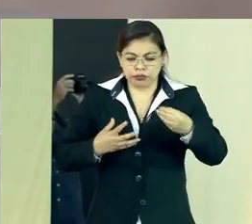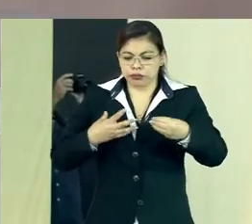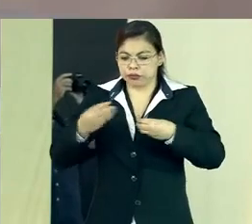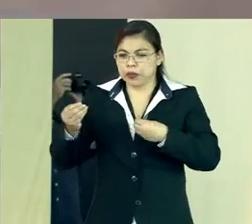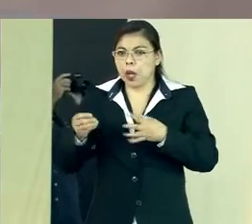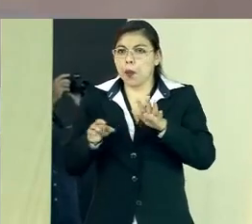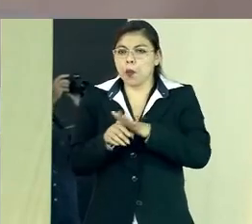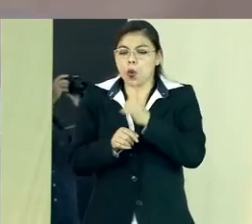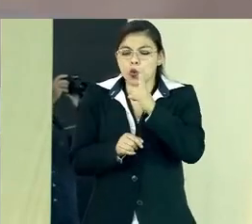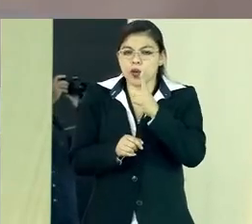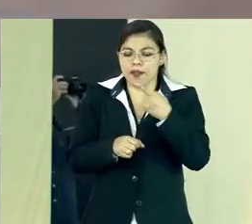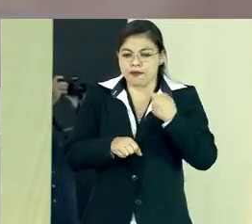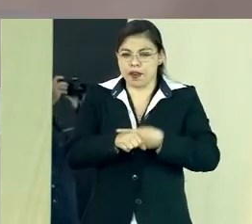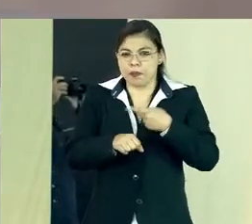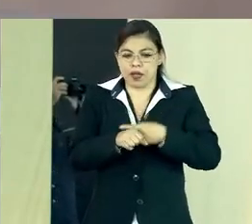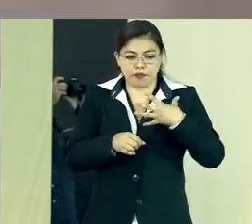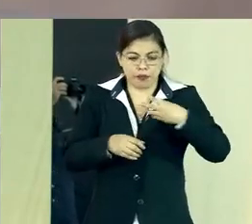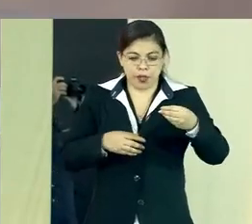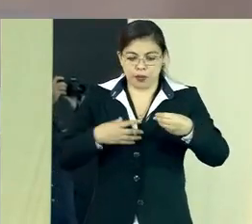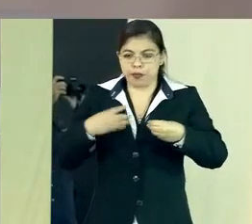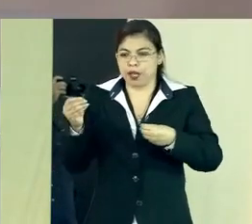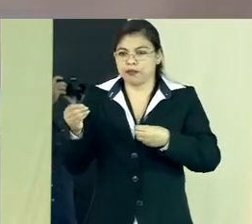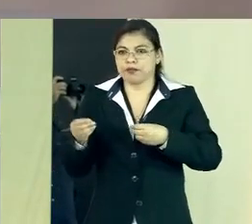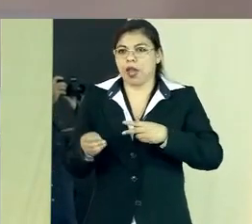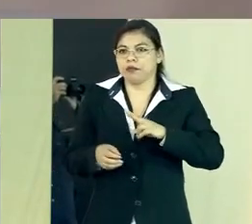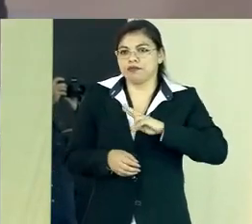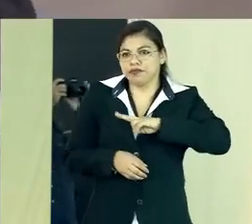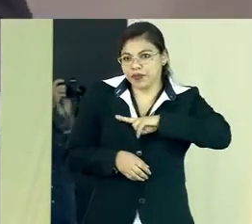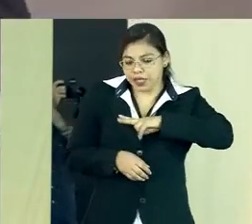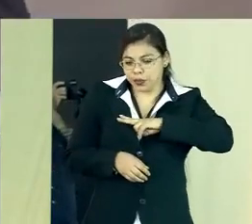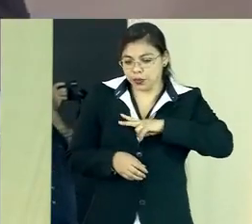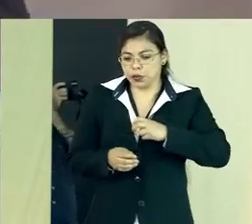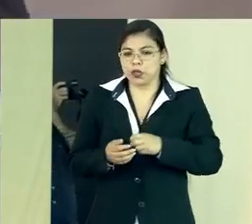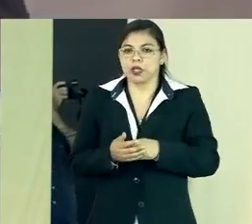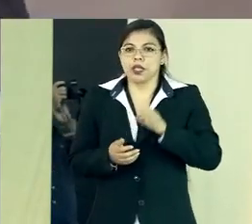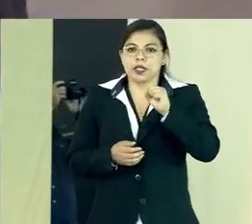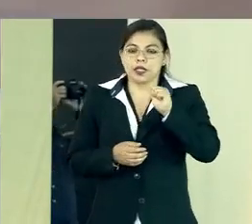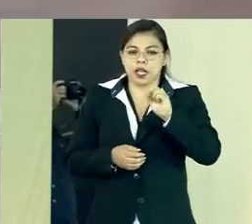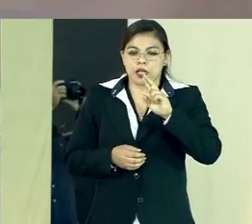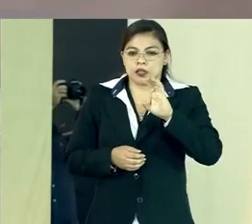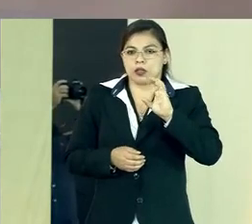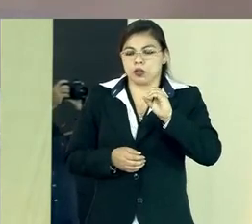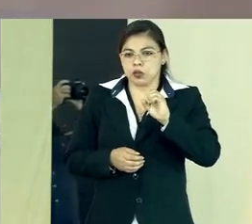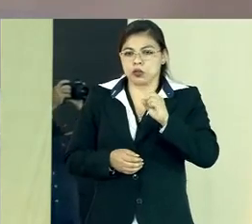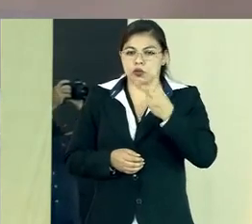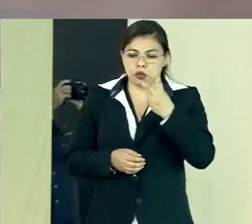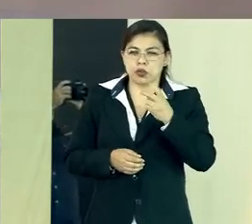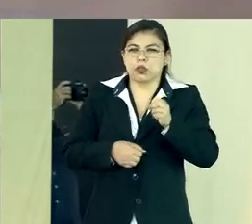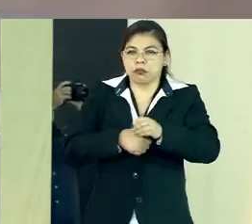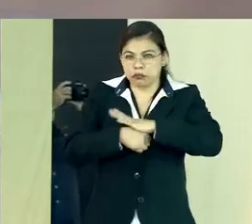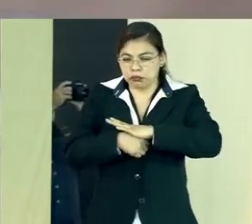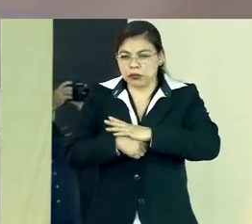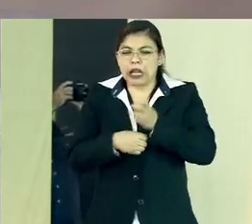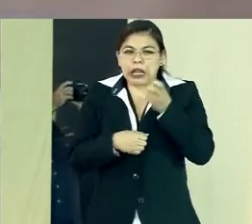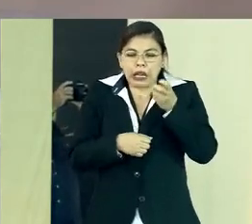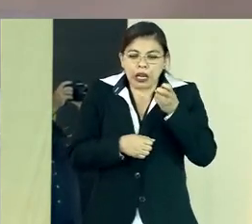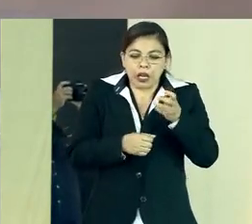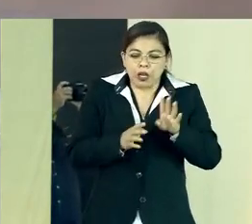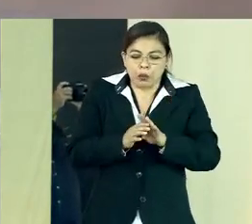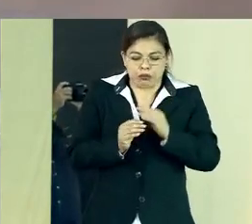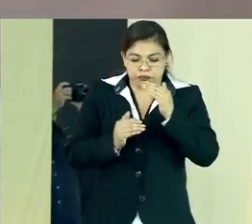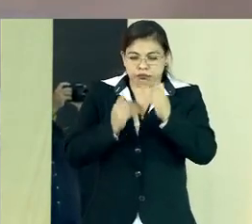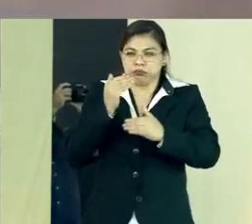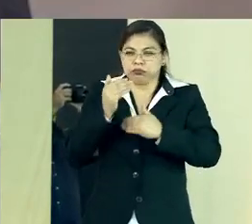por una enfermedad infecciosa por una partícula infectante el virus sars co2 pero que en estos contextos se